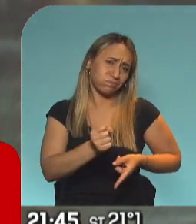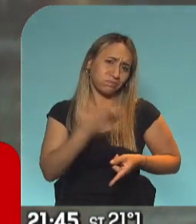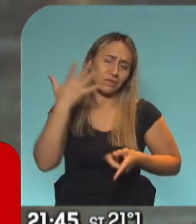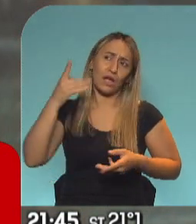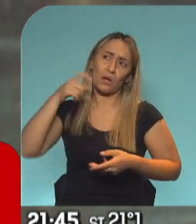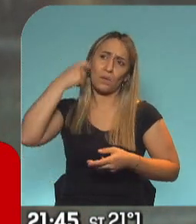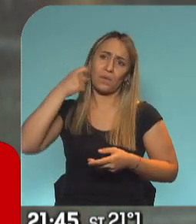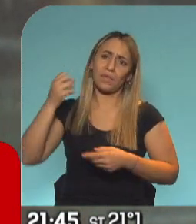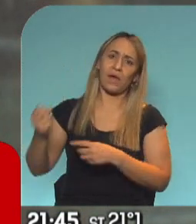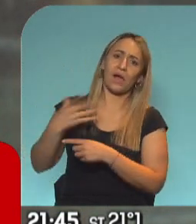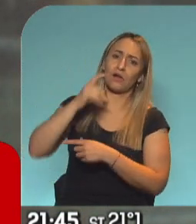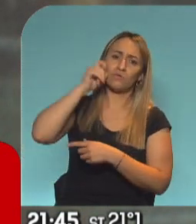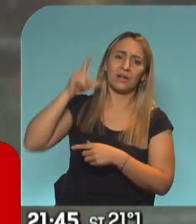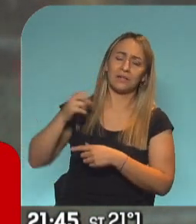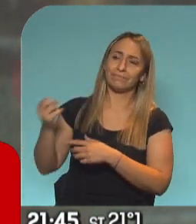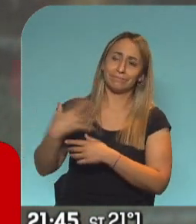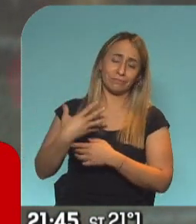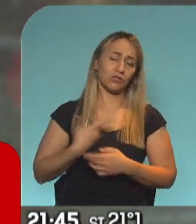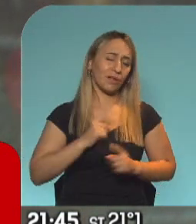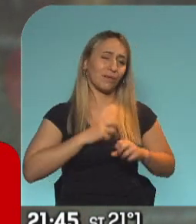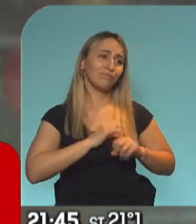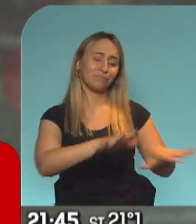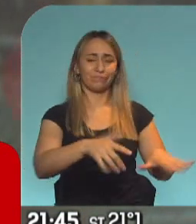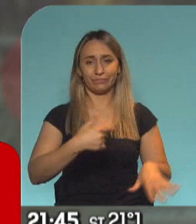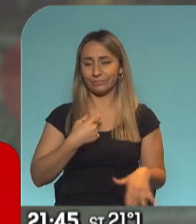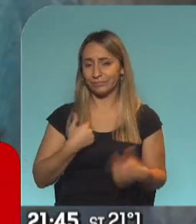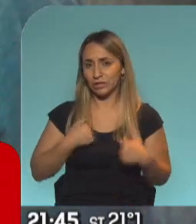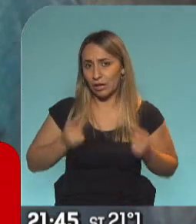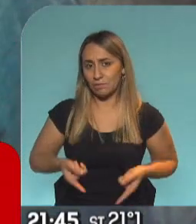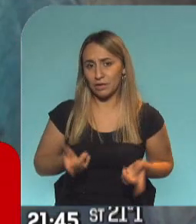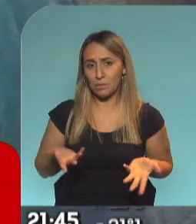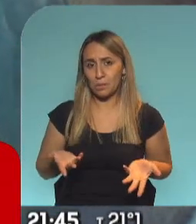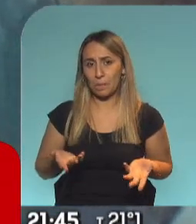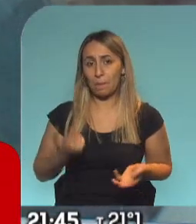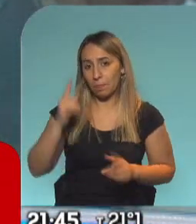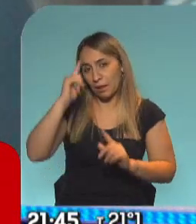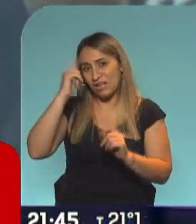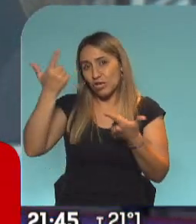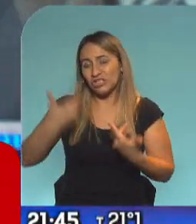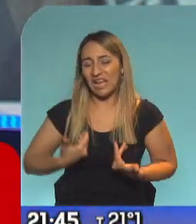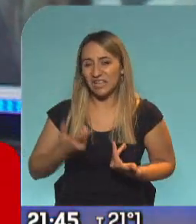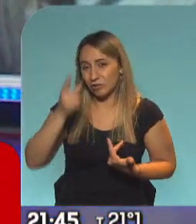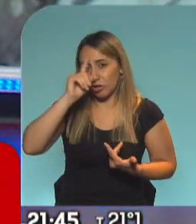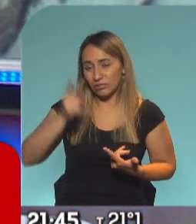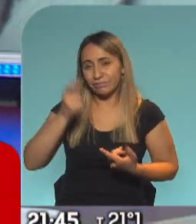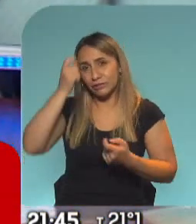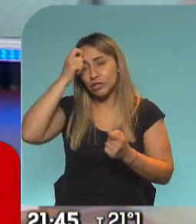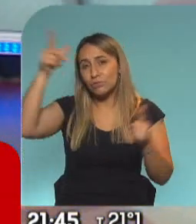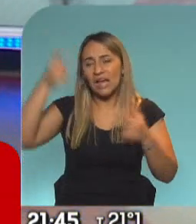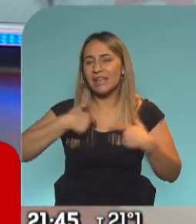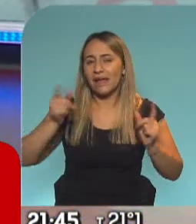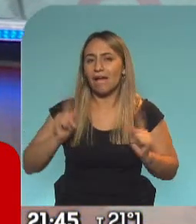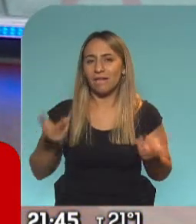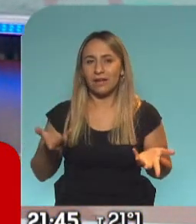de esos videos por WhatsApp y lo hice circular. Esto que él terminó haciendo inocentemente, sin saber lo que estaba